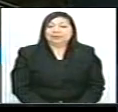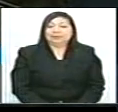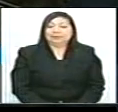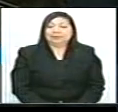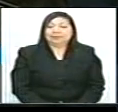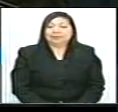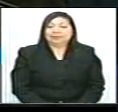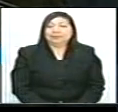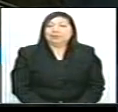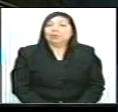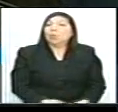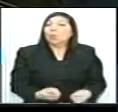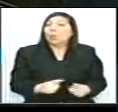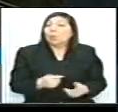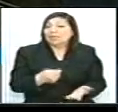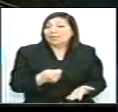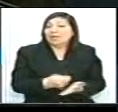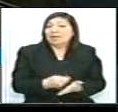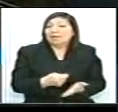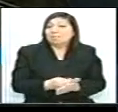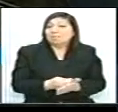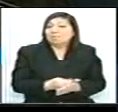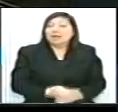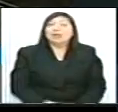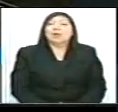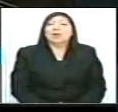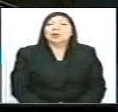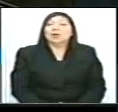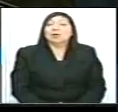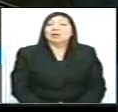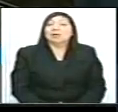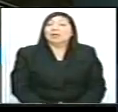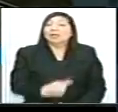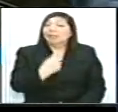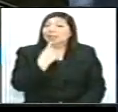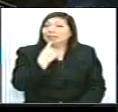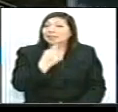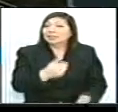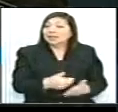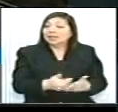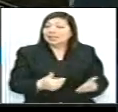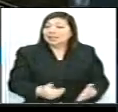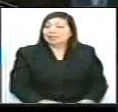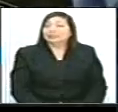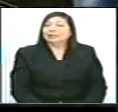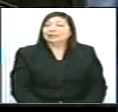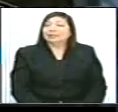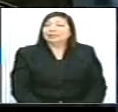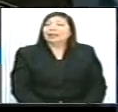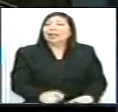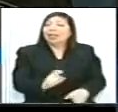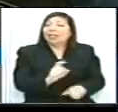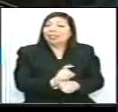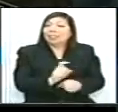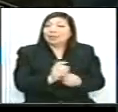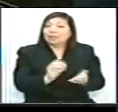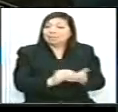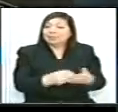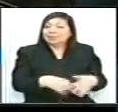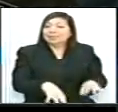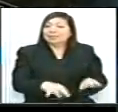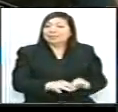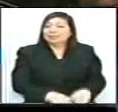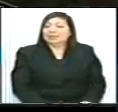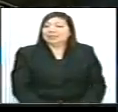Cuanto a las remuneraciones y las plazas, tal como lo había dicho, en los aspectos de educación